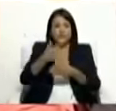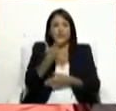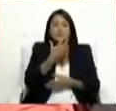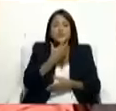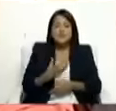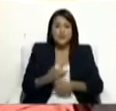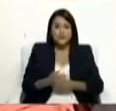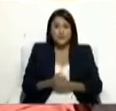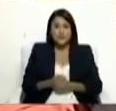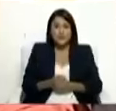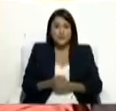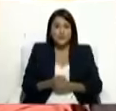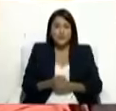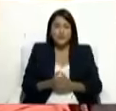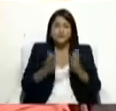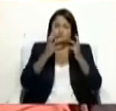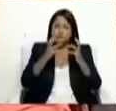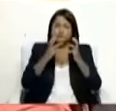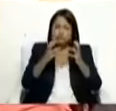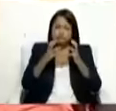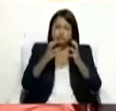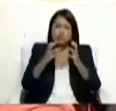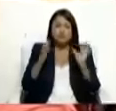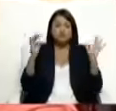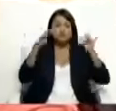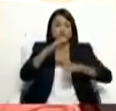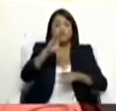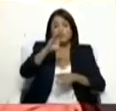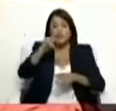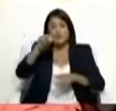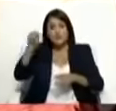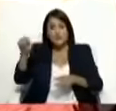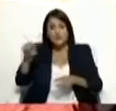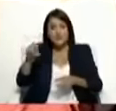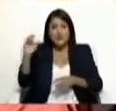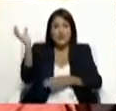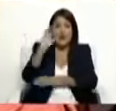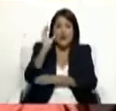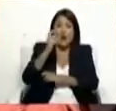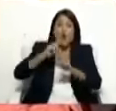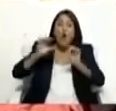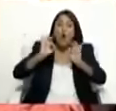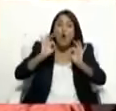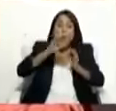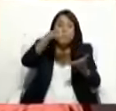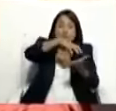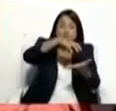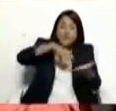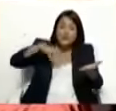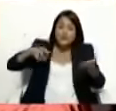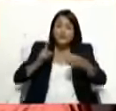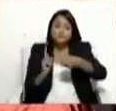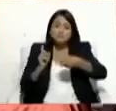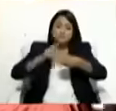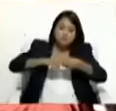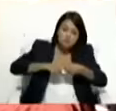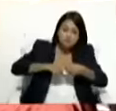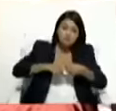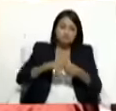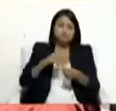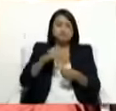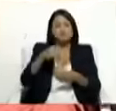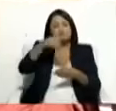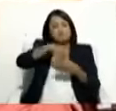diciembre. Son cientos de miles quienes han ido al Consejo Nacional Electoral en Caracas o en las regiones a adherirse